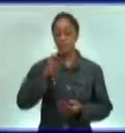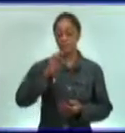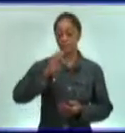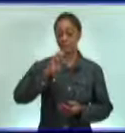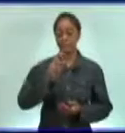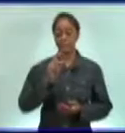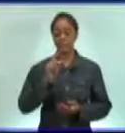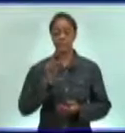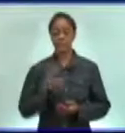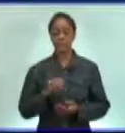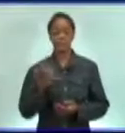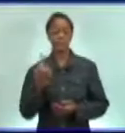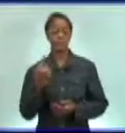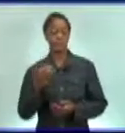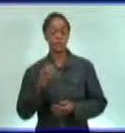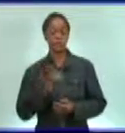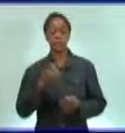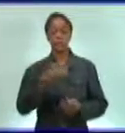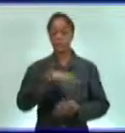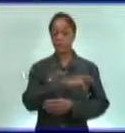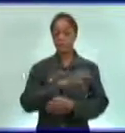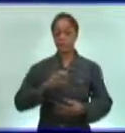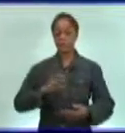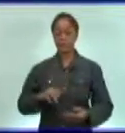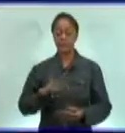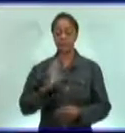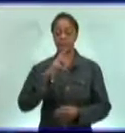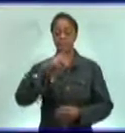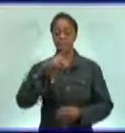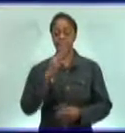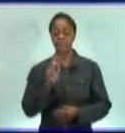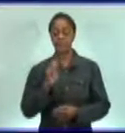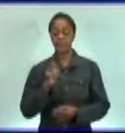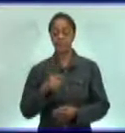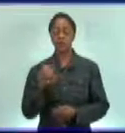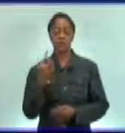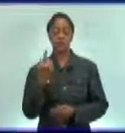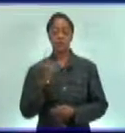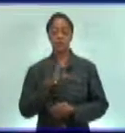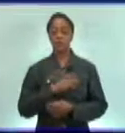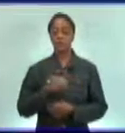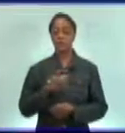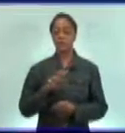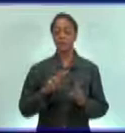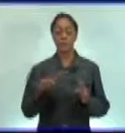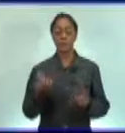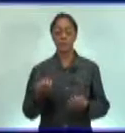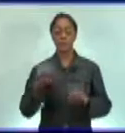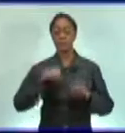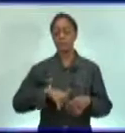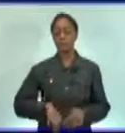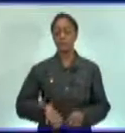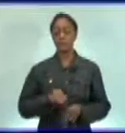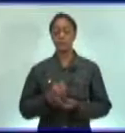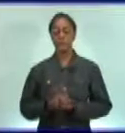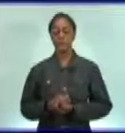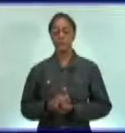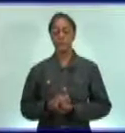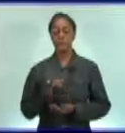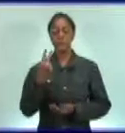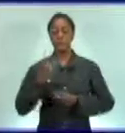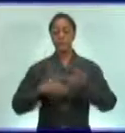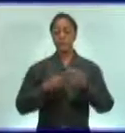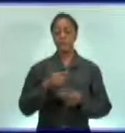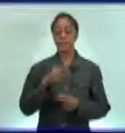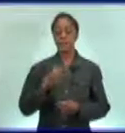plastidios, solo la célula animal tiene vacuolas o solo la célula vegetal se reproduce. Para realizar